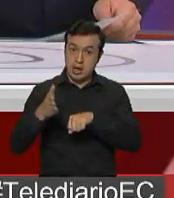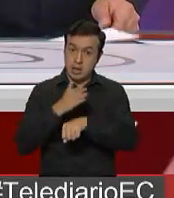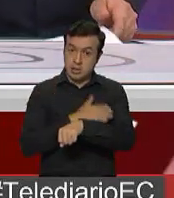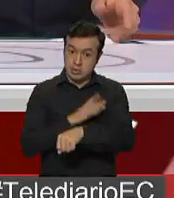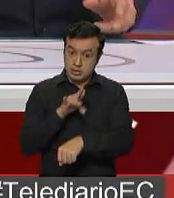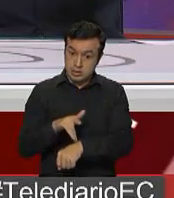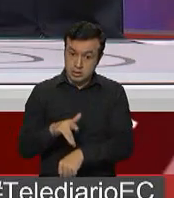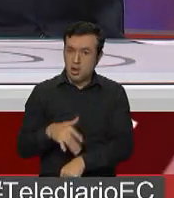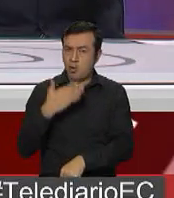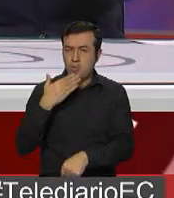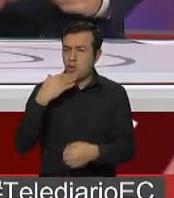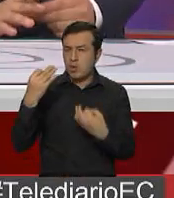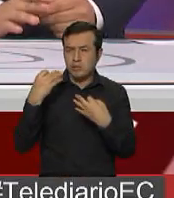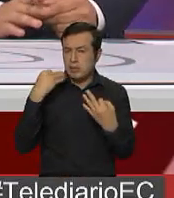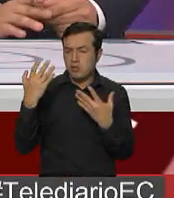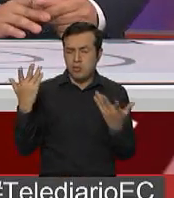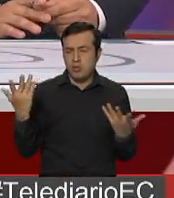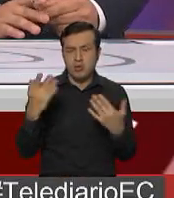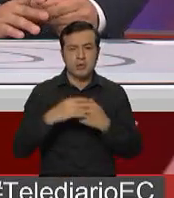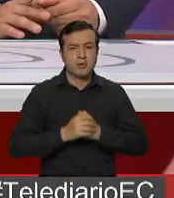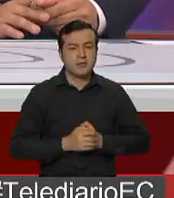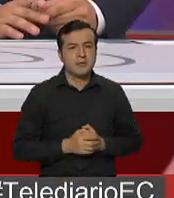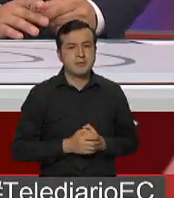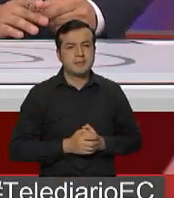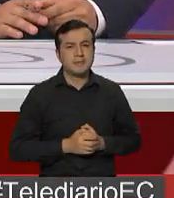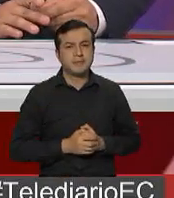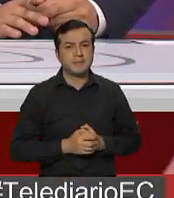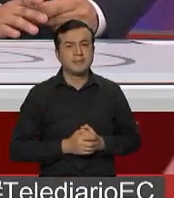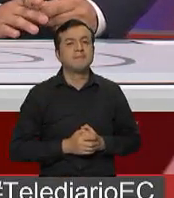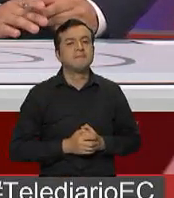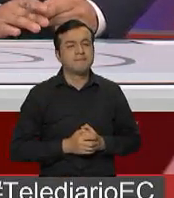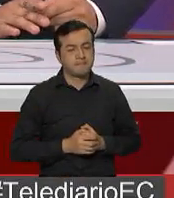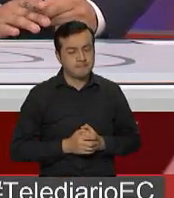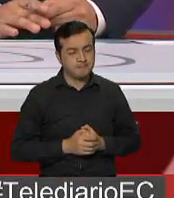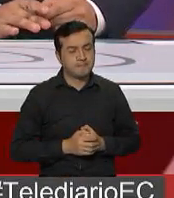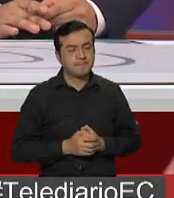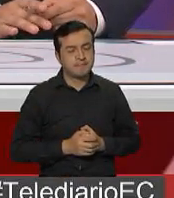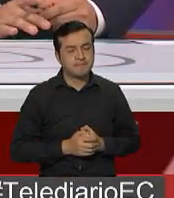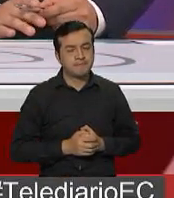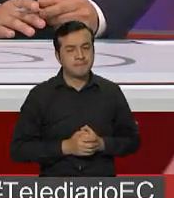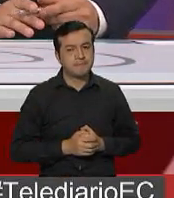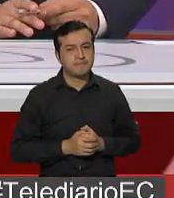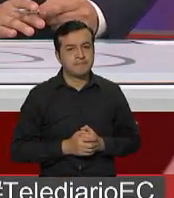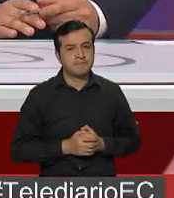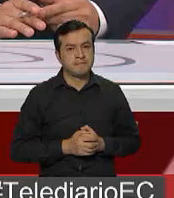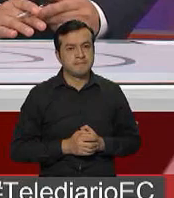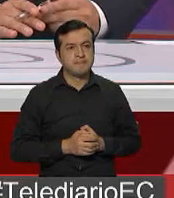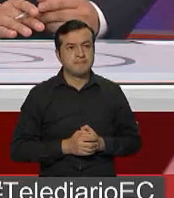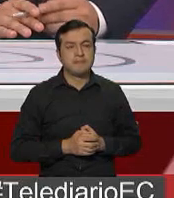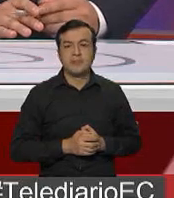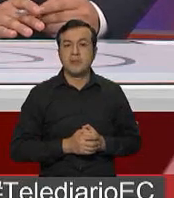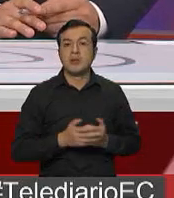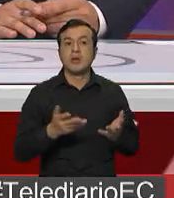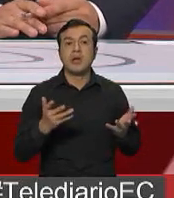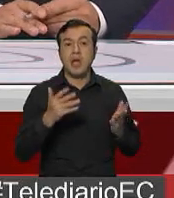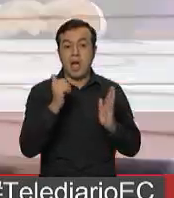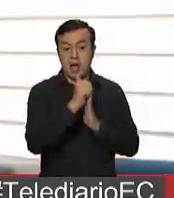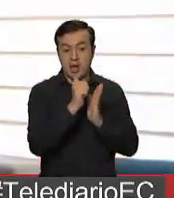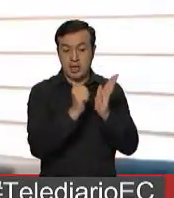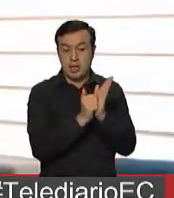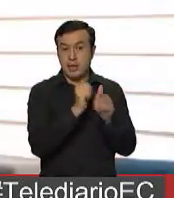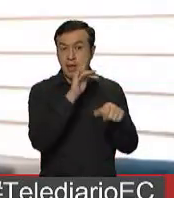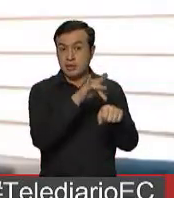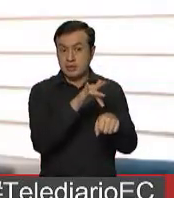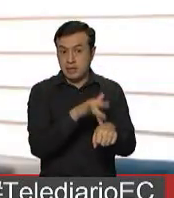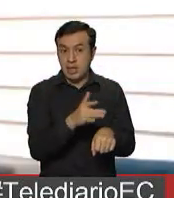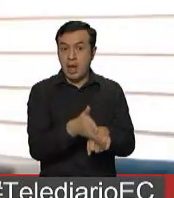previa. ¿Podría especificarnos esto? Así es, Fabricio. Justamente, ¿para qué estamos realizando el agendamiento de turnos?